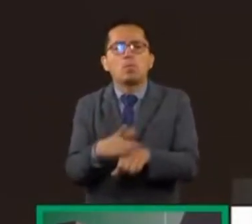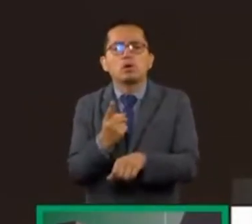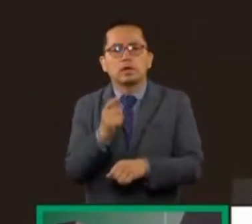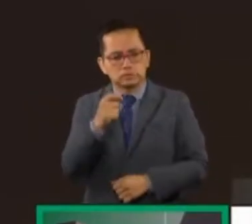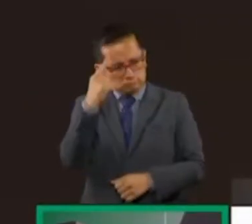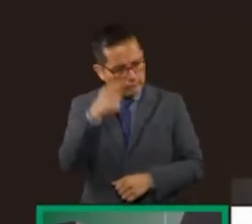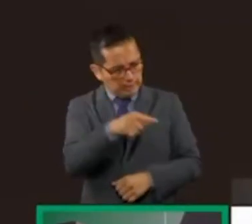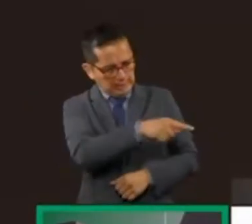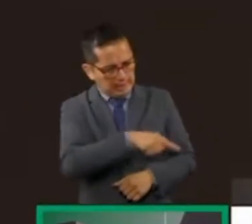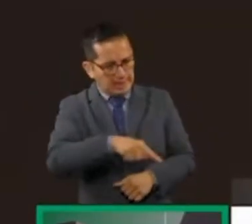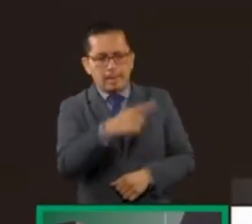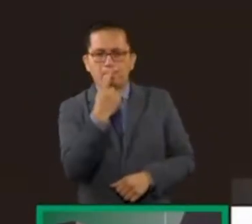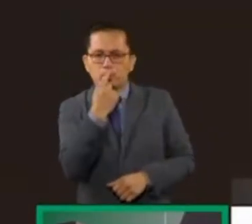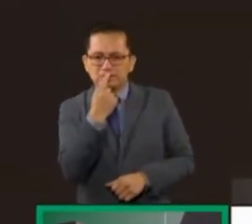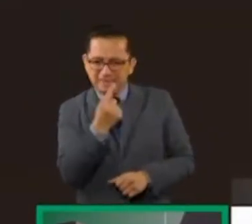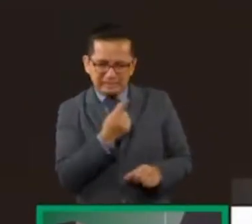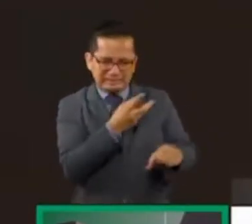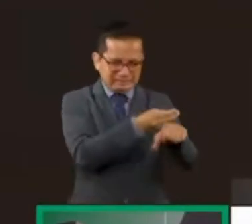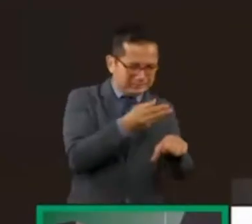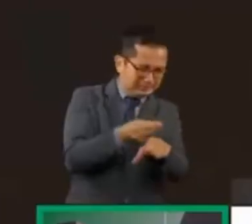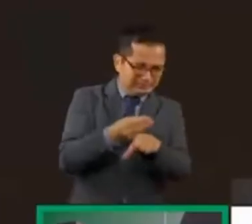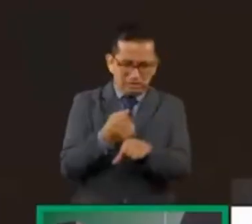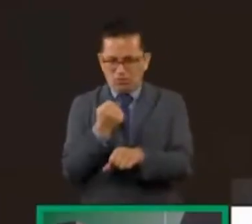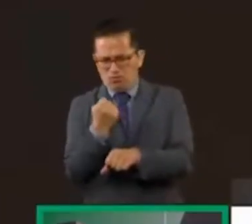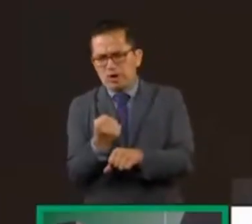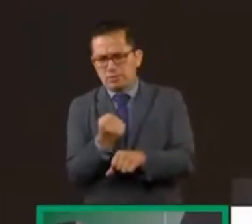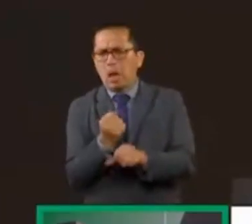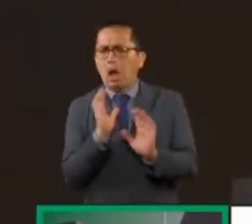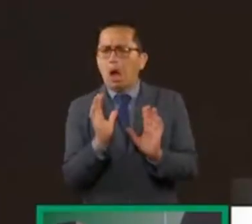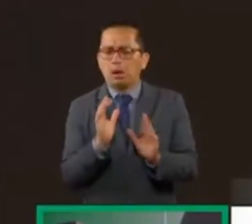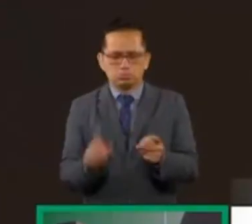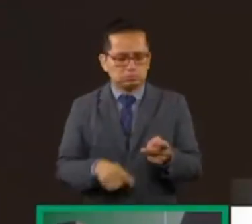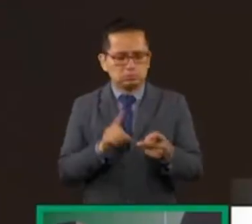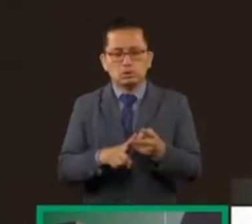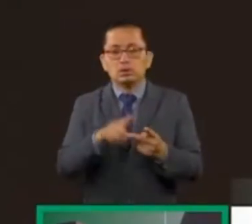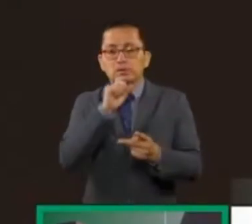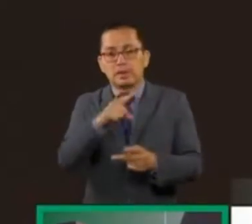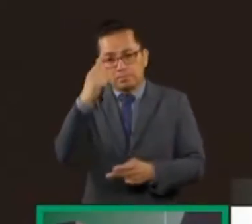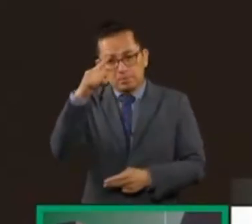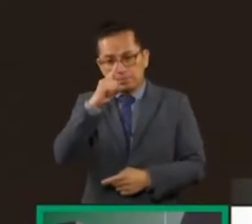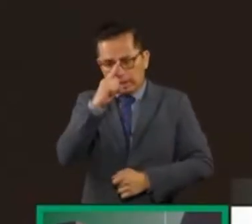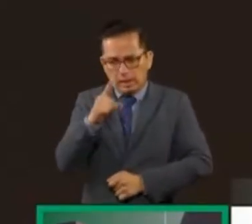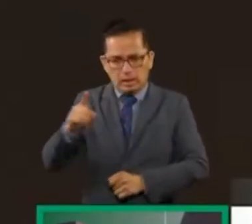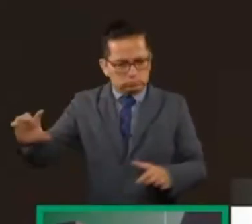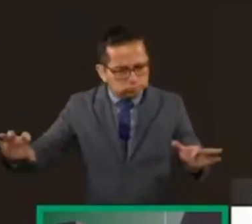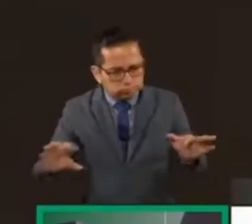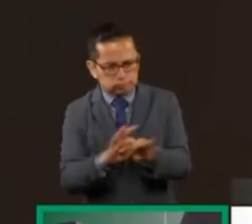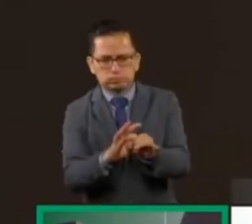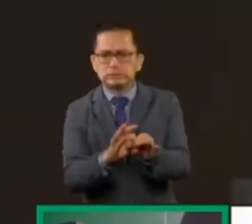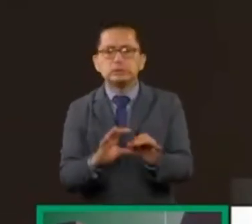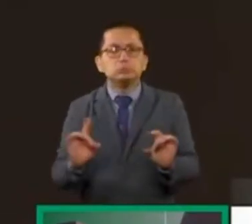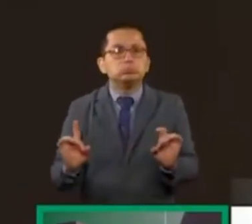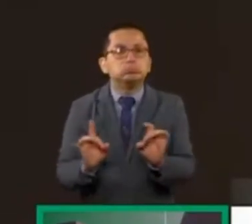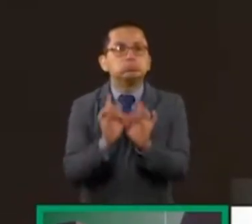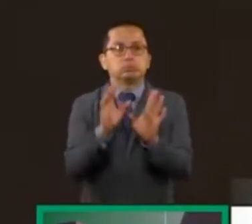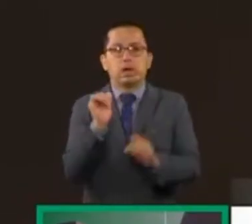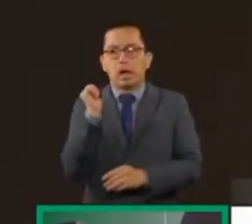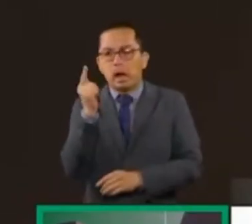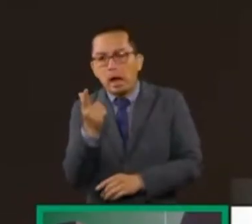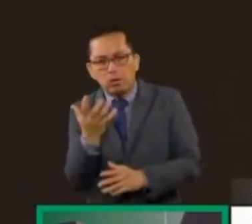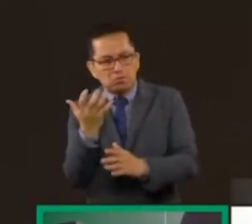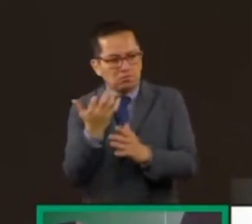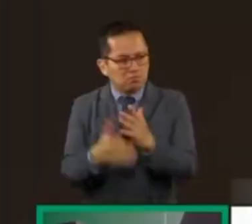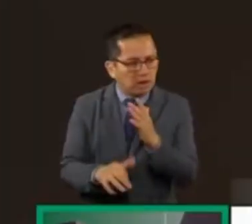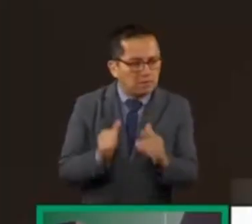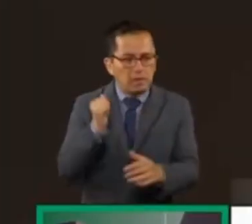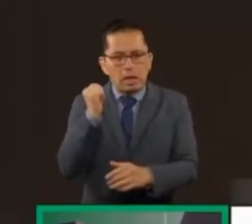la posibilidad de lograrlo. Y subsidiaria, es decir, extraordinaria, para que cuando faltara por